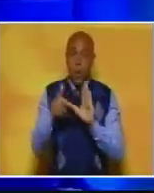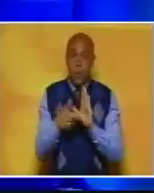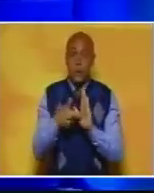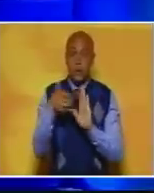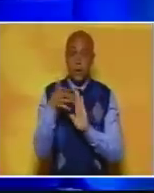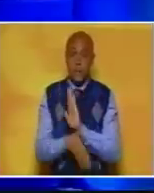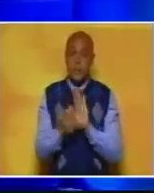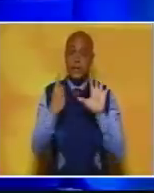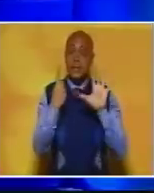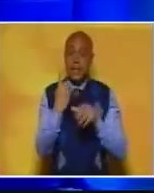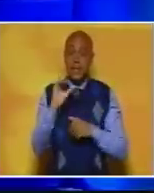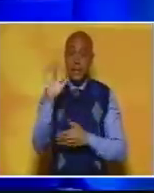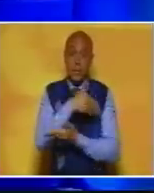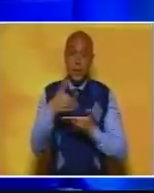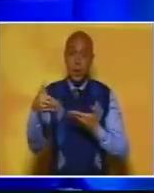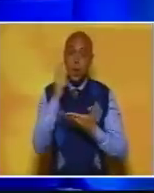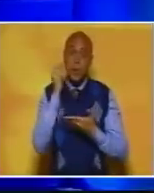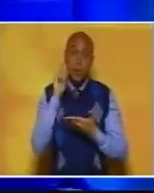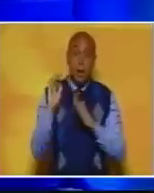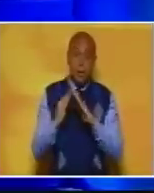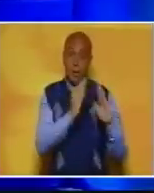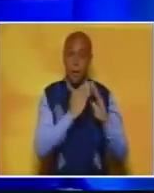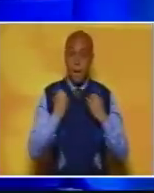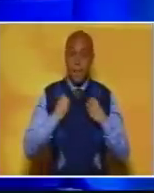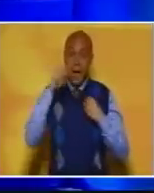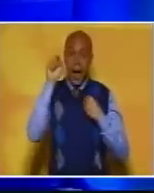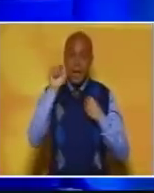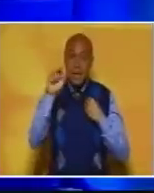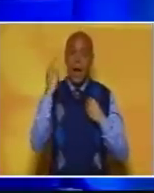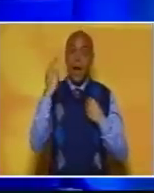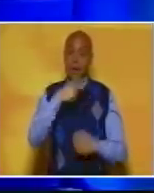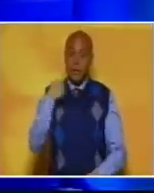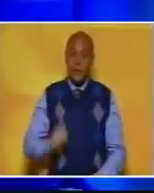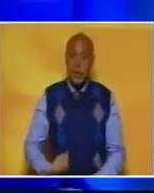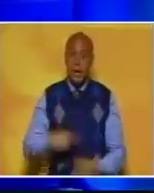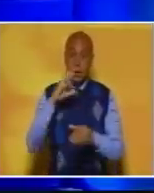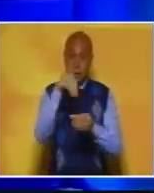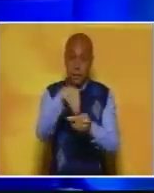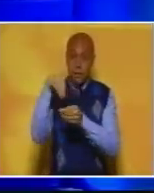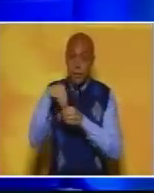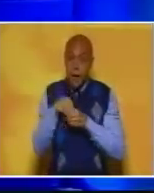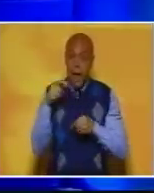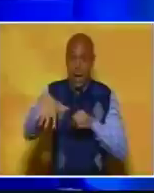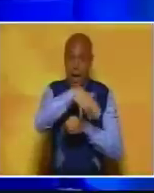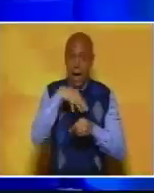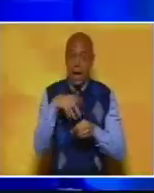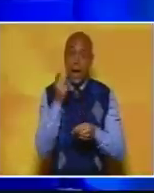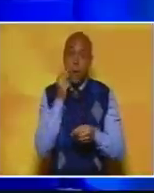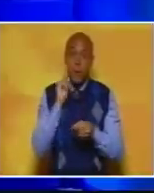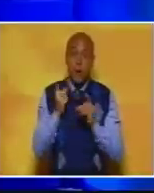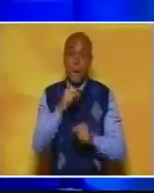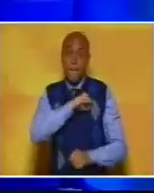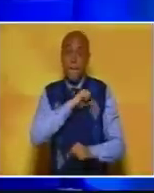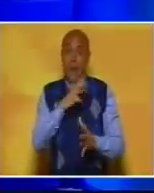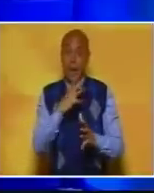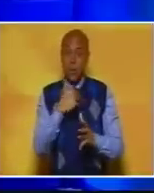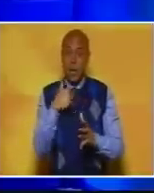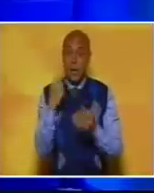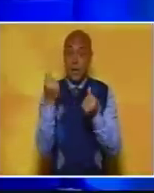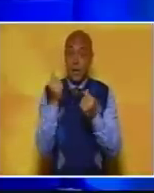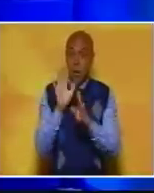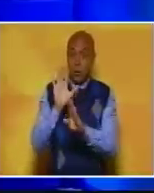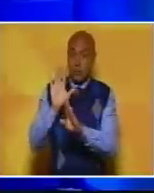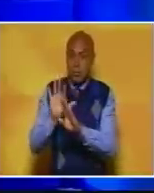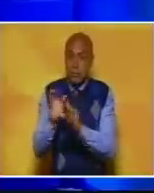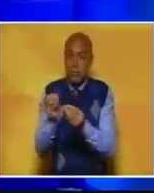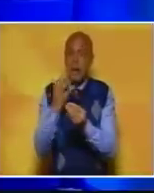de 60 millones de personas. Y es que los habitantes en las zonas más críticas no solo tienen miedo de tocar el dinero,